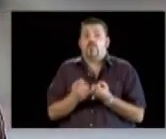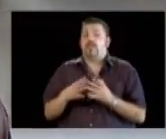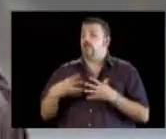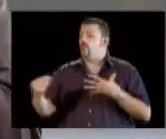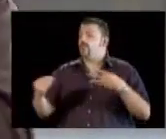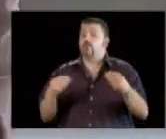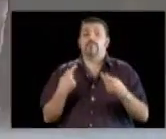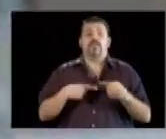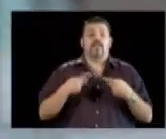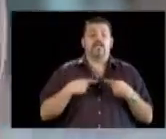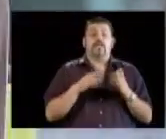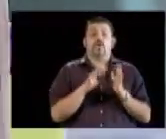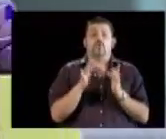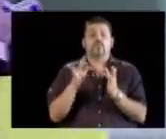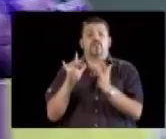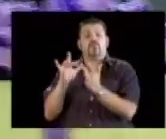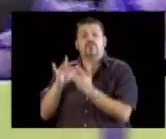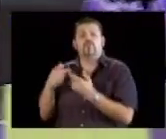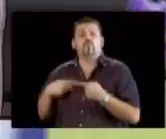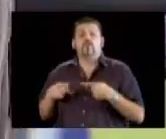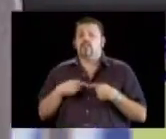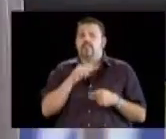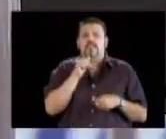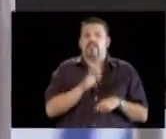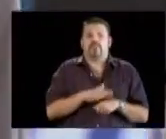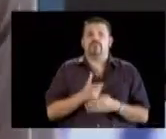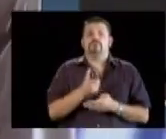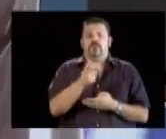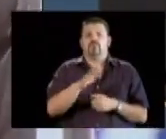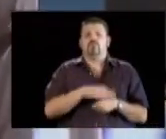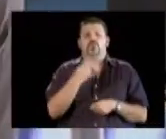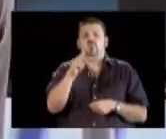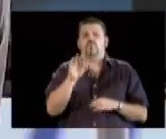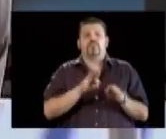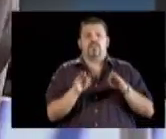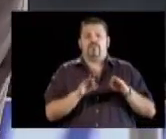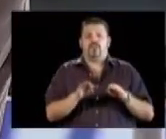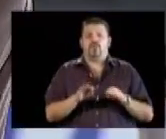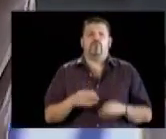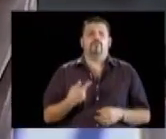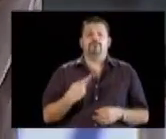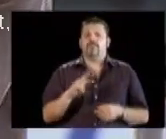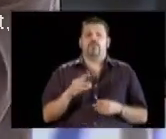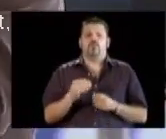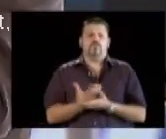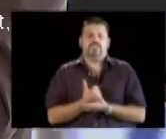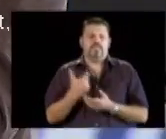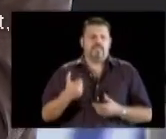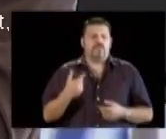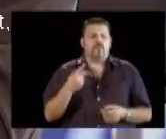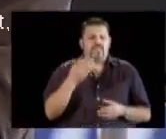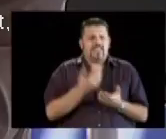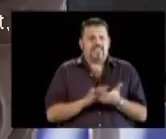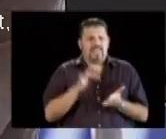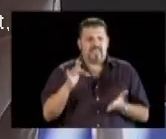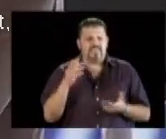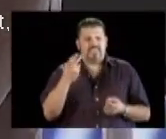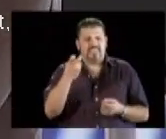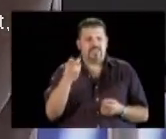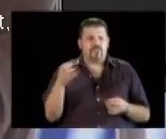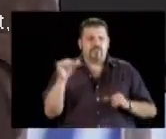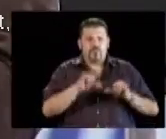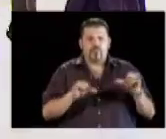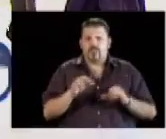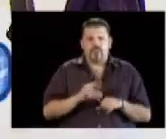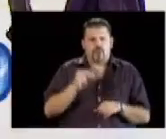días estar atendiendo a la gente. Pero aparte de eso, del menudeo, de lograr que todos estos productos, y no crean que olvidé